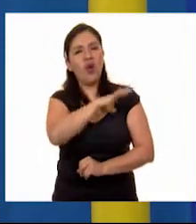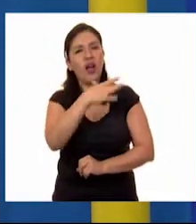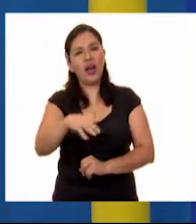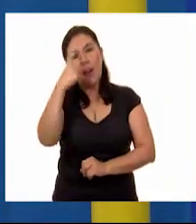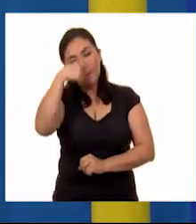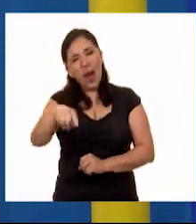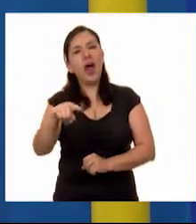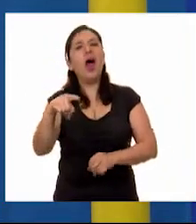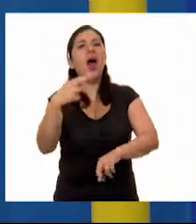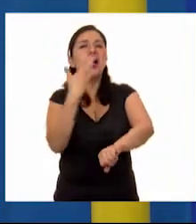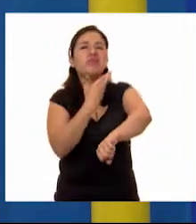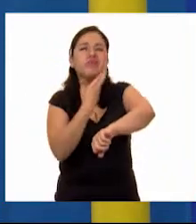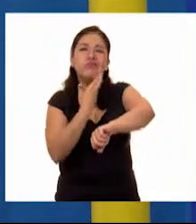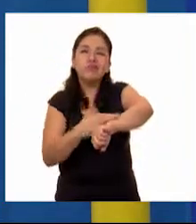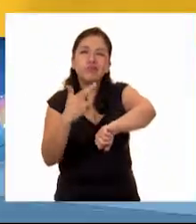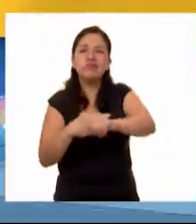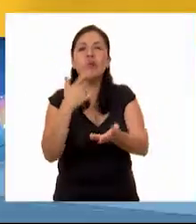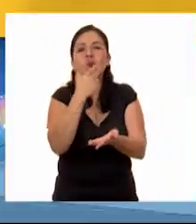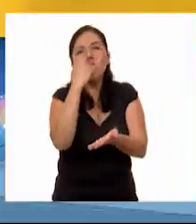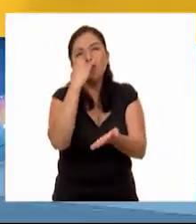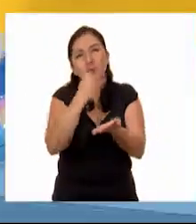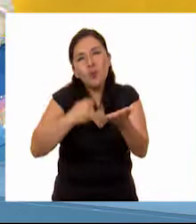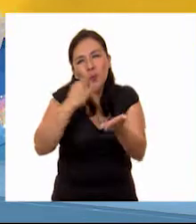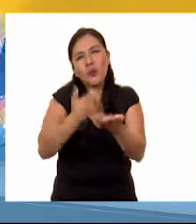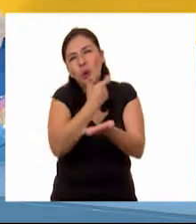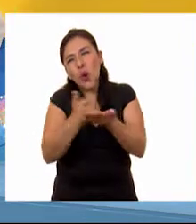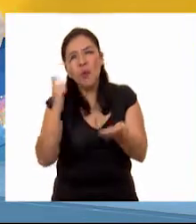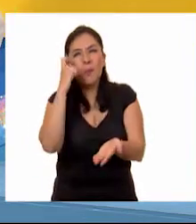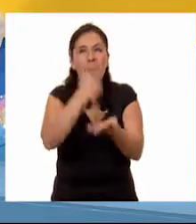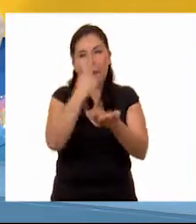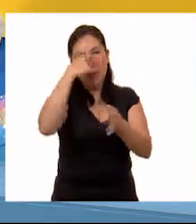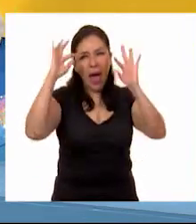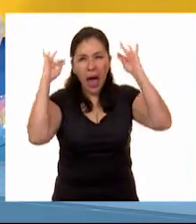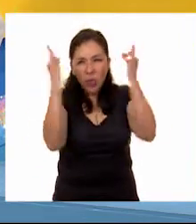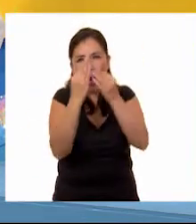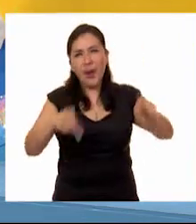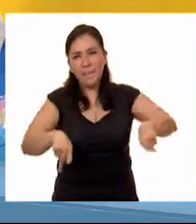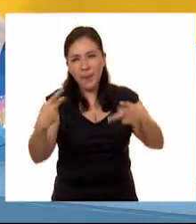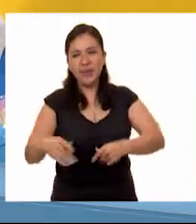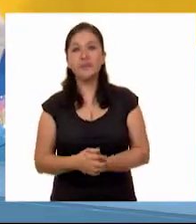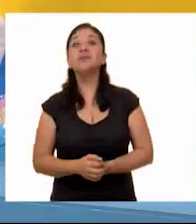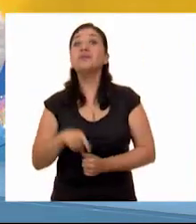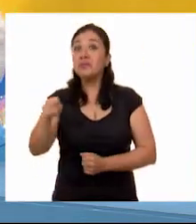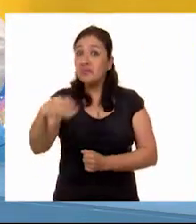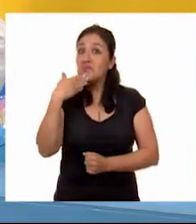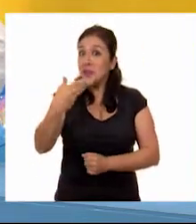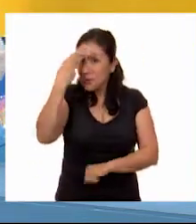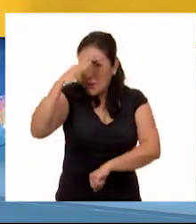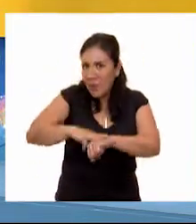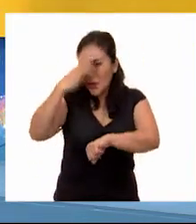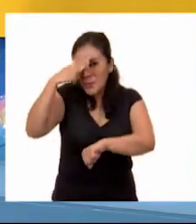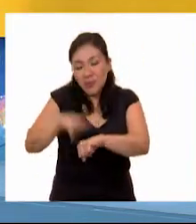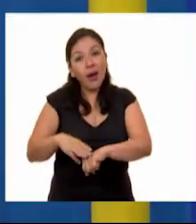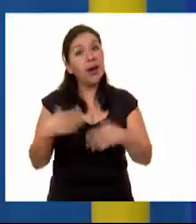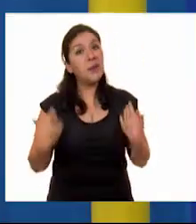y Aduaneros y Comercio. Exacto. Oye, Jenny, estás súper acordada el día de hoy. Qué buena